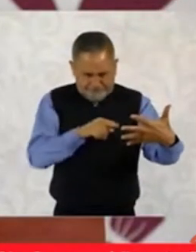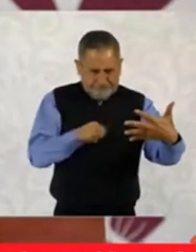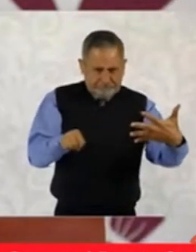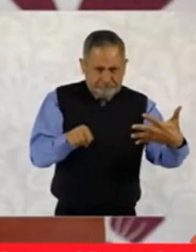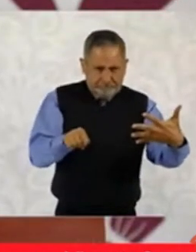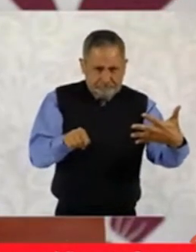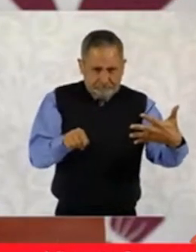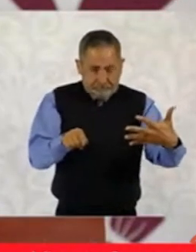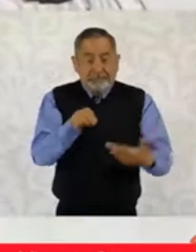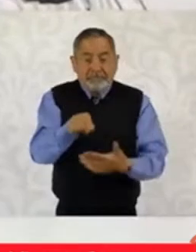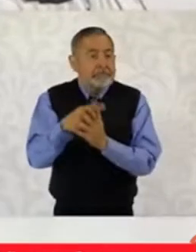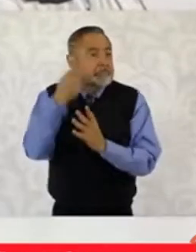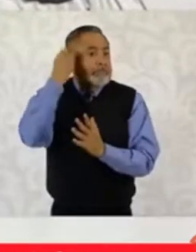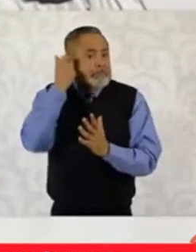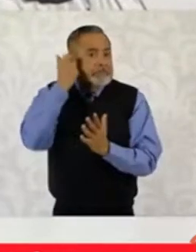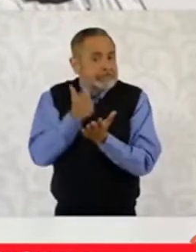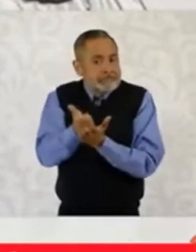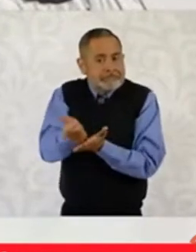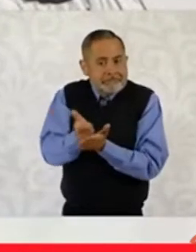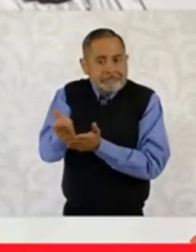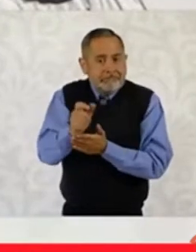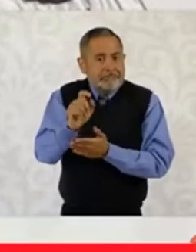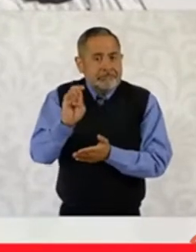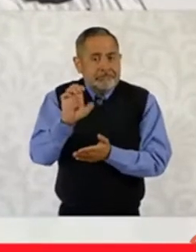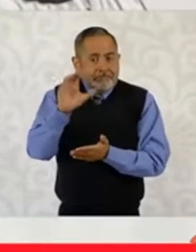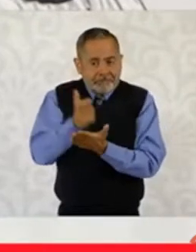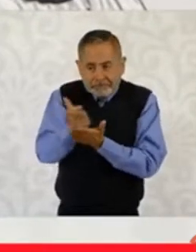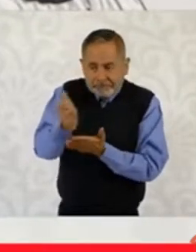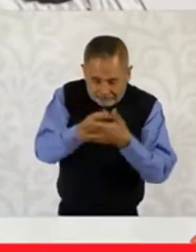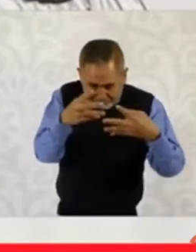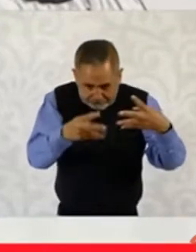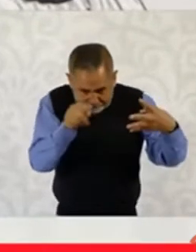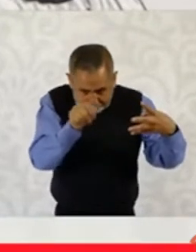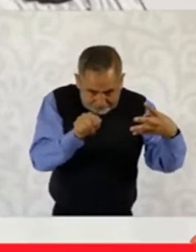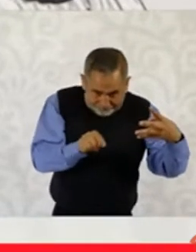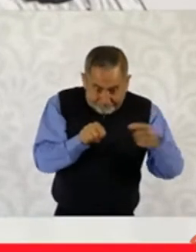recibió un programa social, con cuidado de los